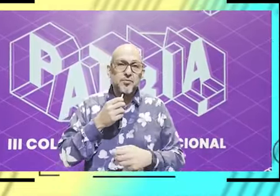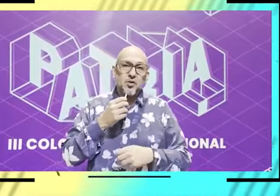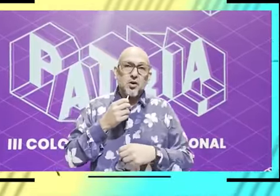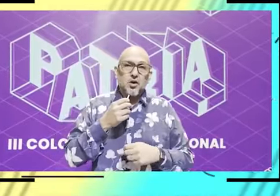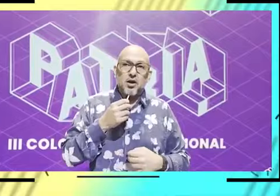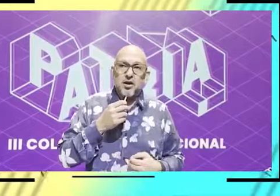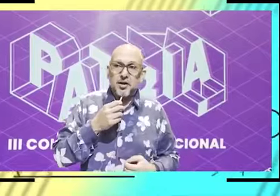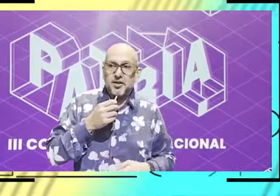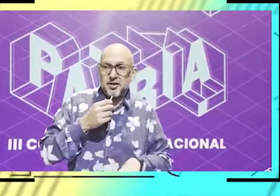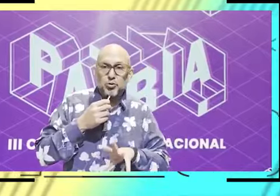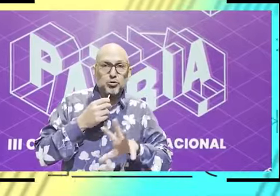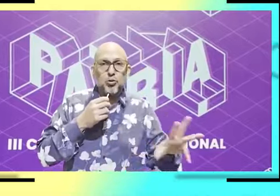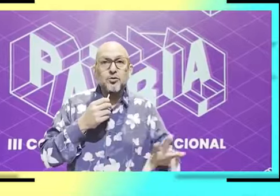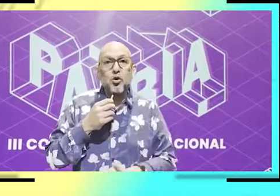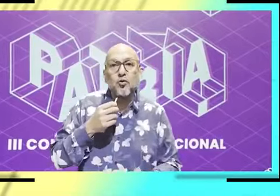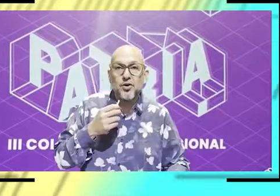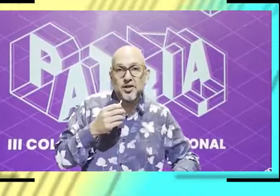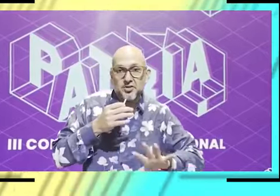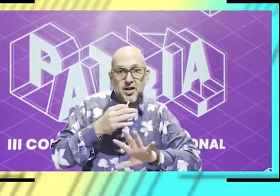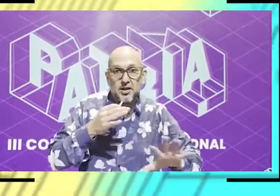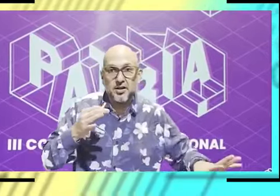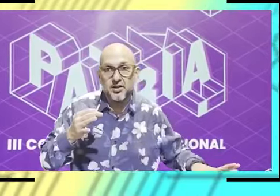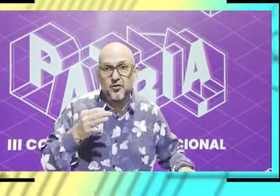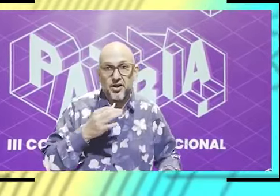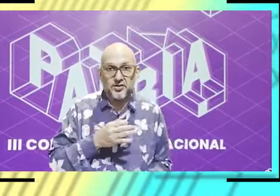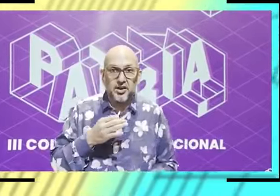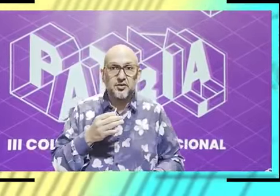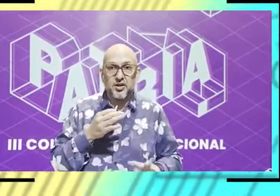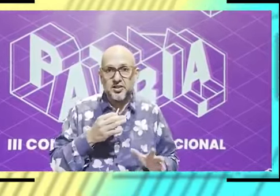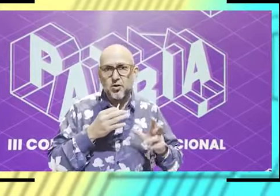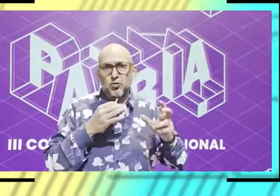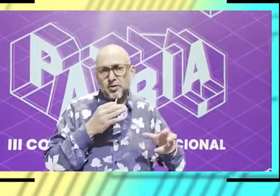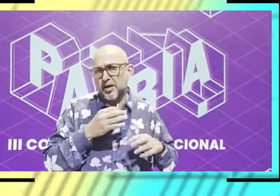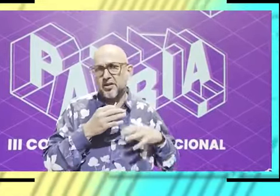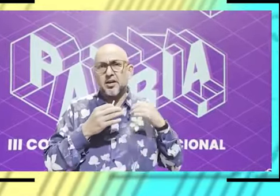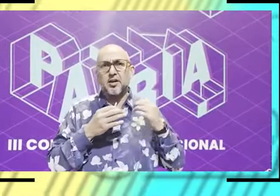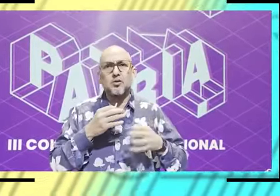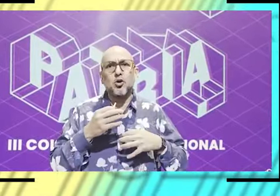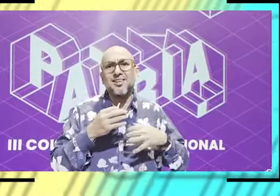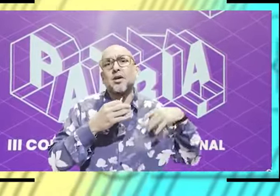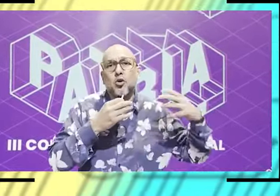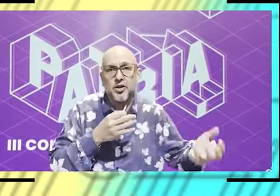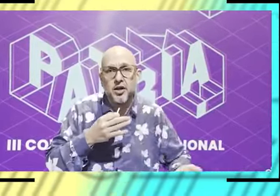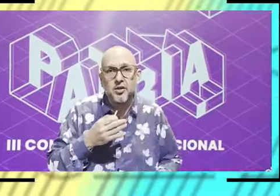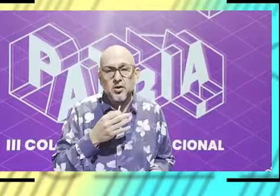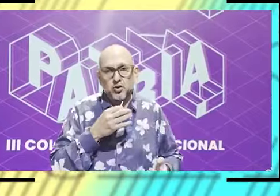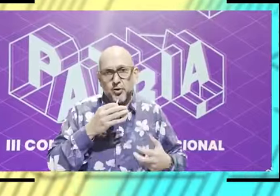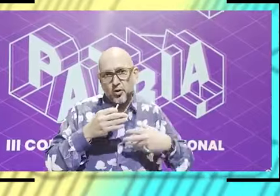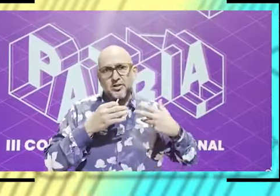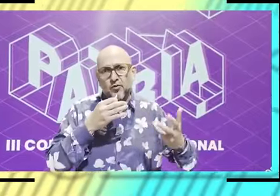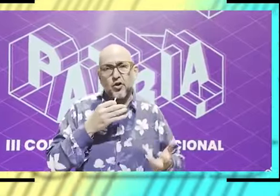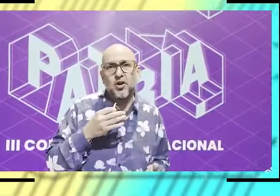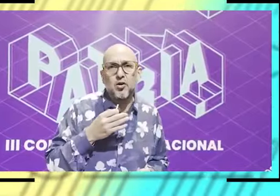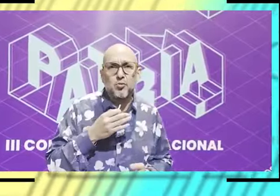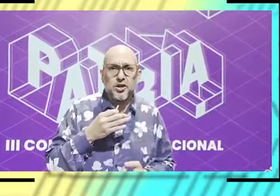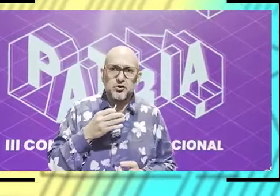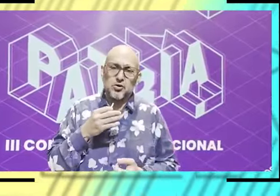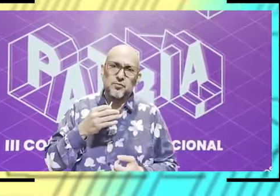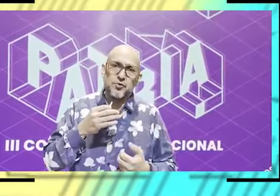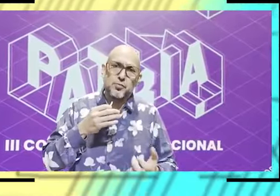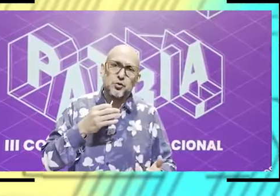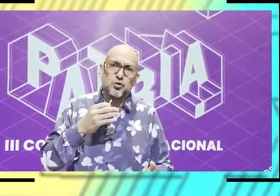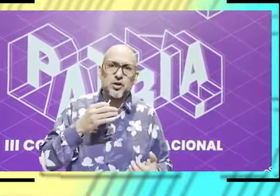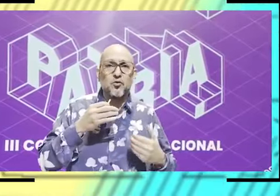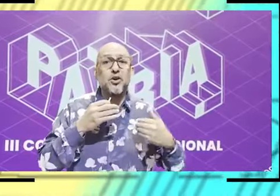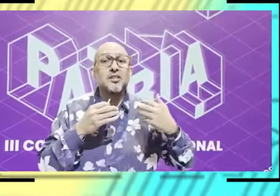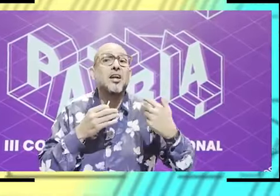participación aquí se estructuró en 2 conferencias diferentes entre sí, una más de índole teórica sobre los desafíos de la